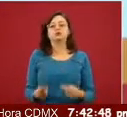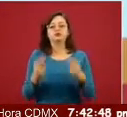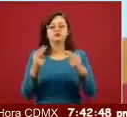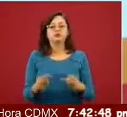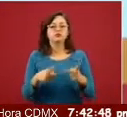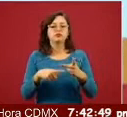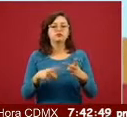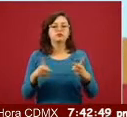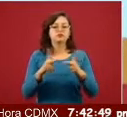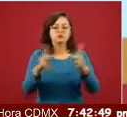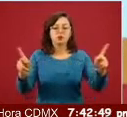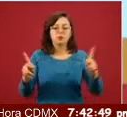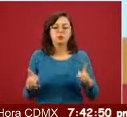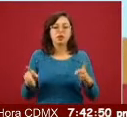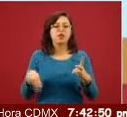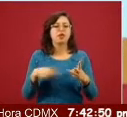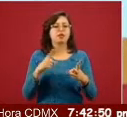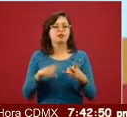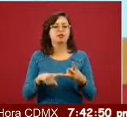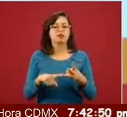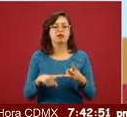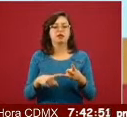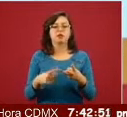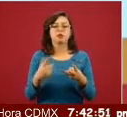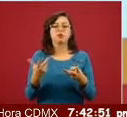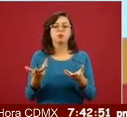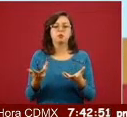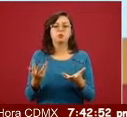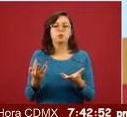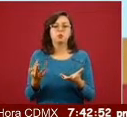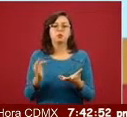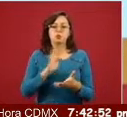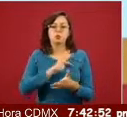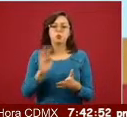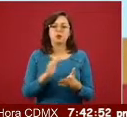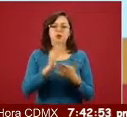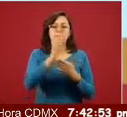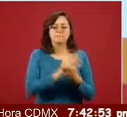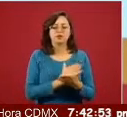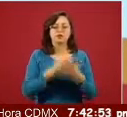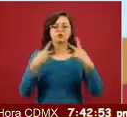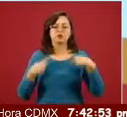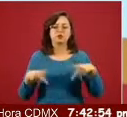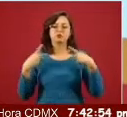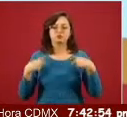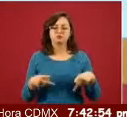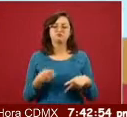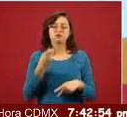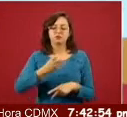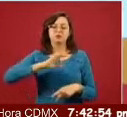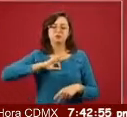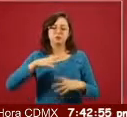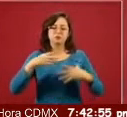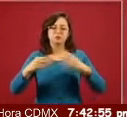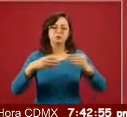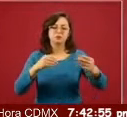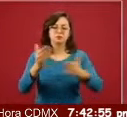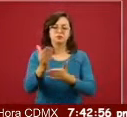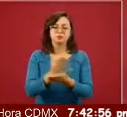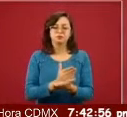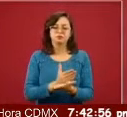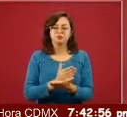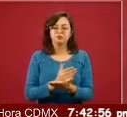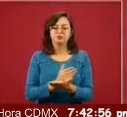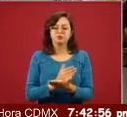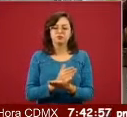plazas públicas, que podrían ayudar a reducir la movilidad y reducir los contagios. Y había